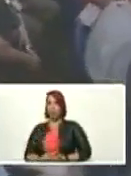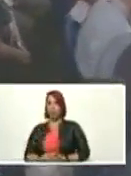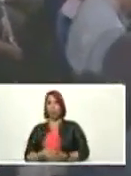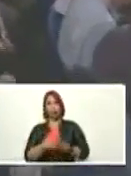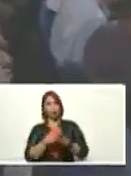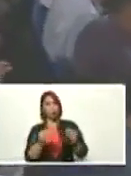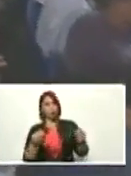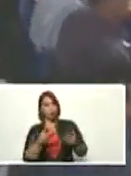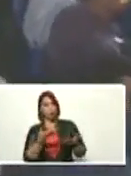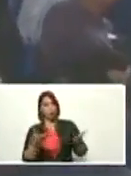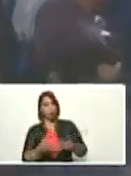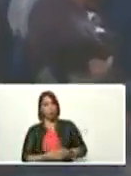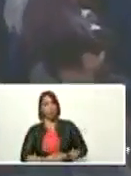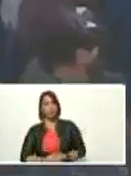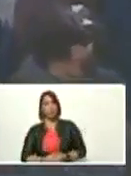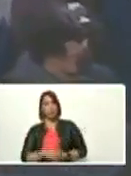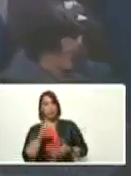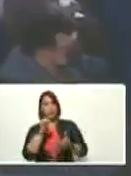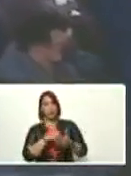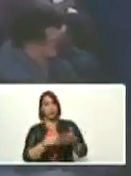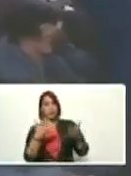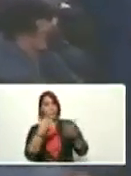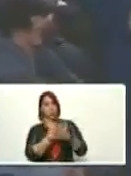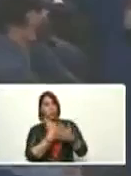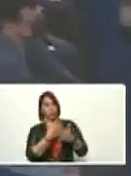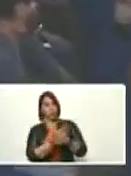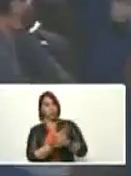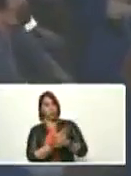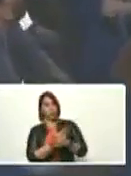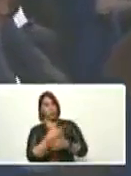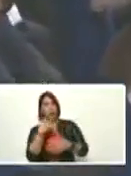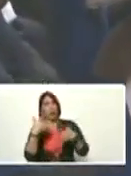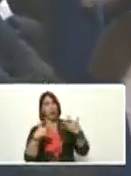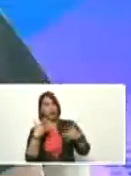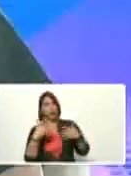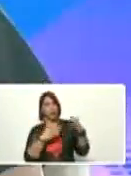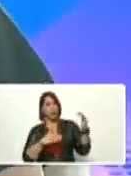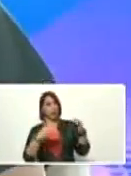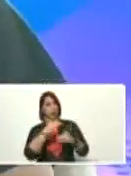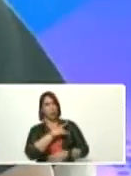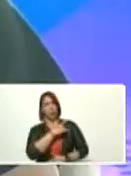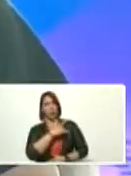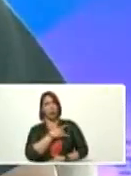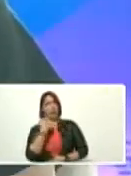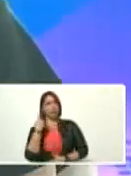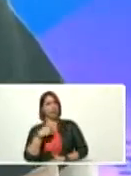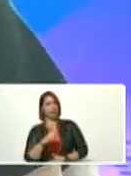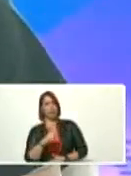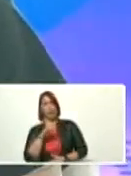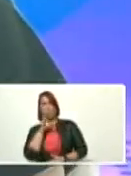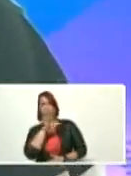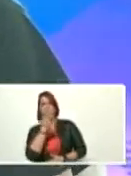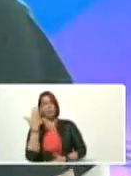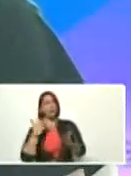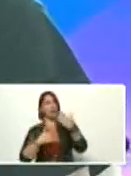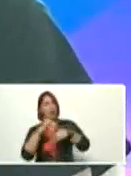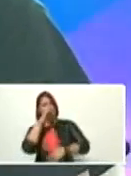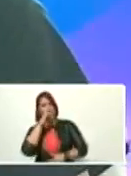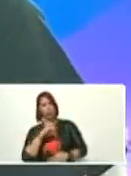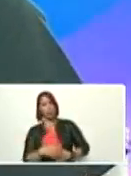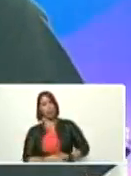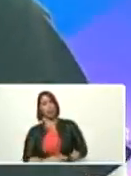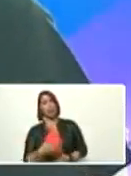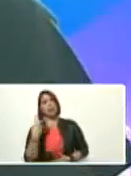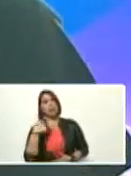y todas. Sin duda alguna, este congreso es el evento académico más grande que ha tenido el país en muchos años.